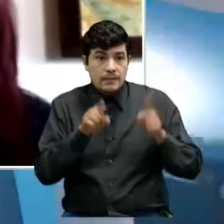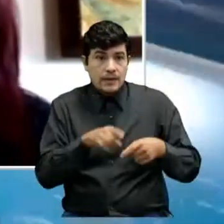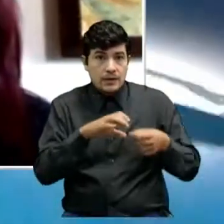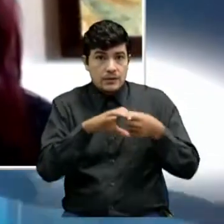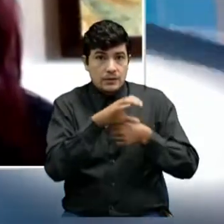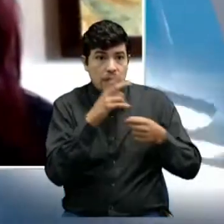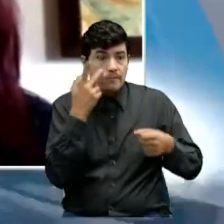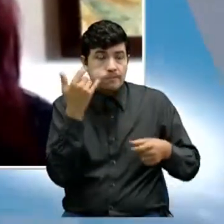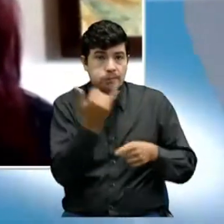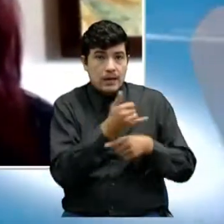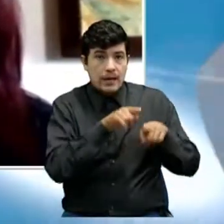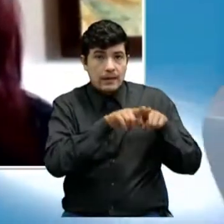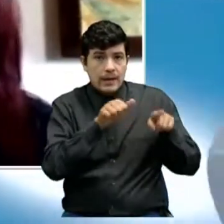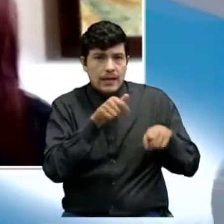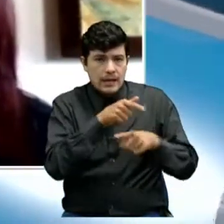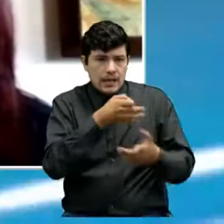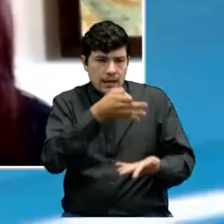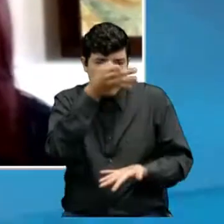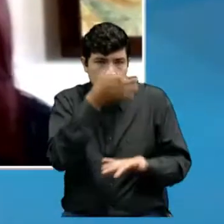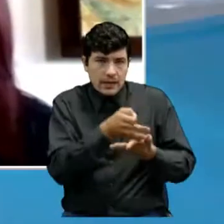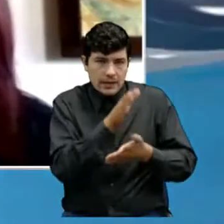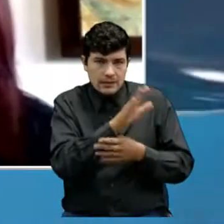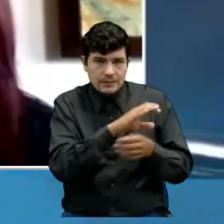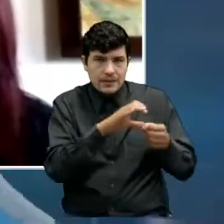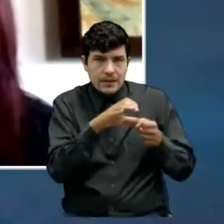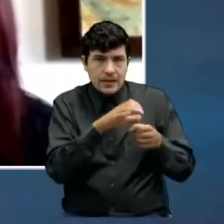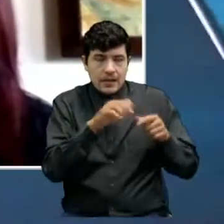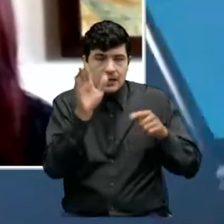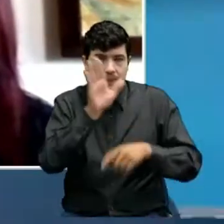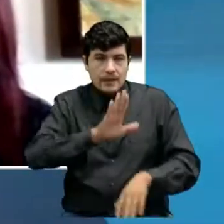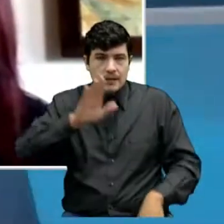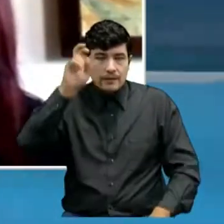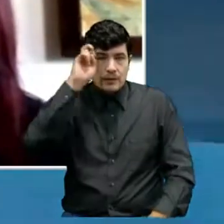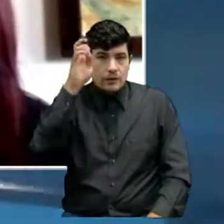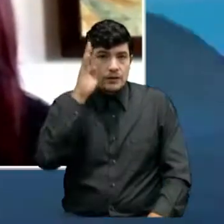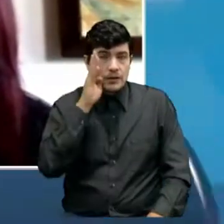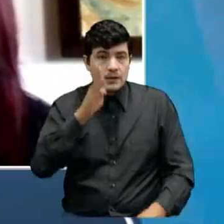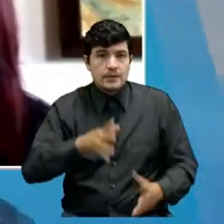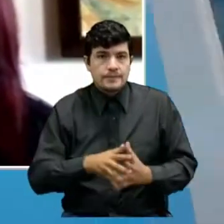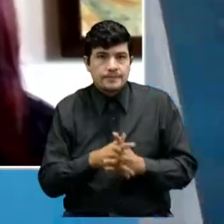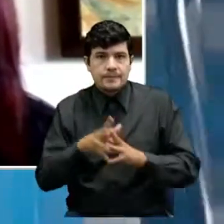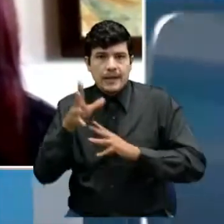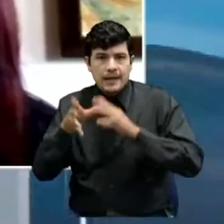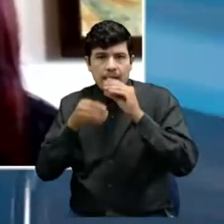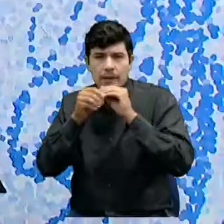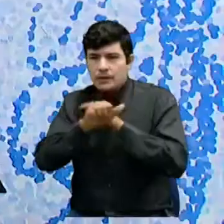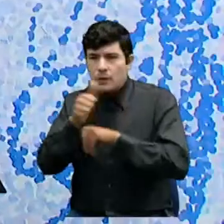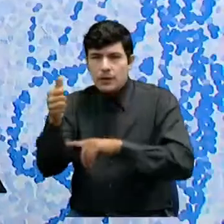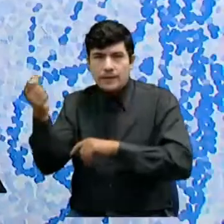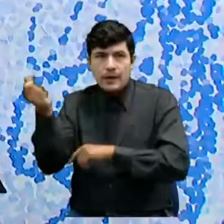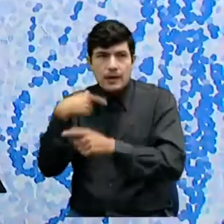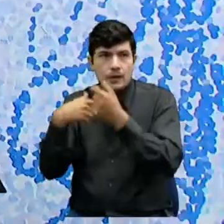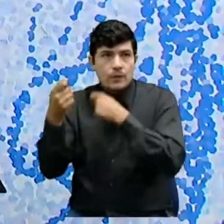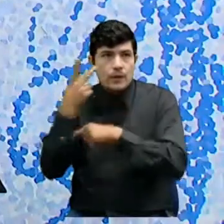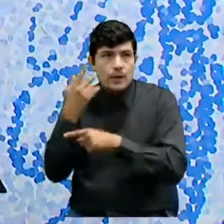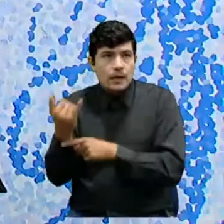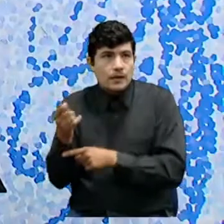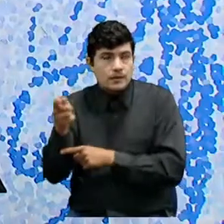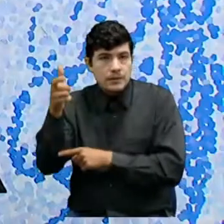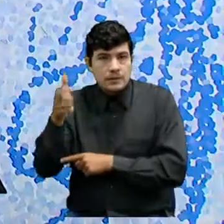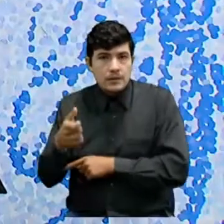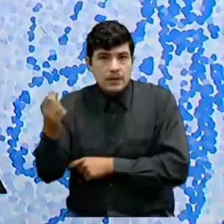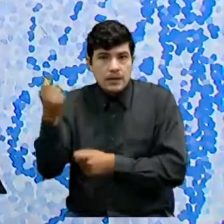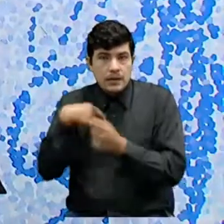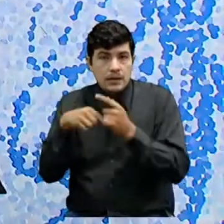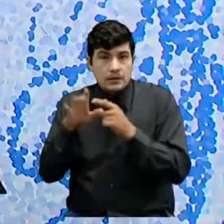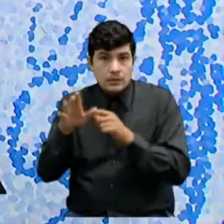nuestra ciudad hermana, capital fronteriza de norte de Santander. Tenemos esta otra pregunta que nos formulan nuestros